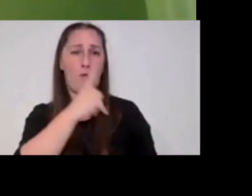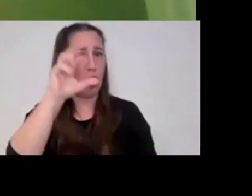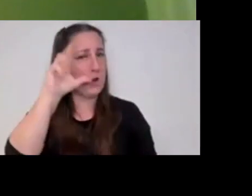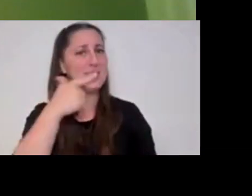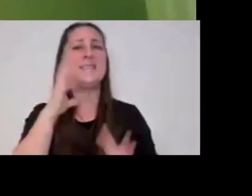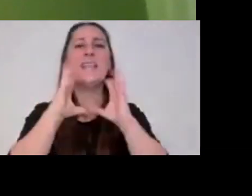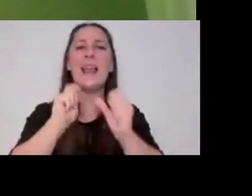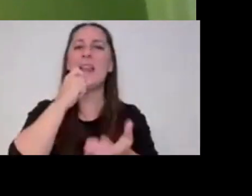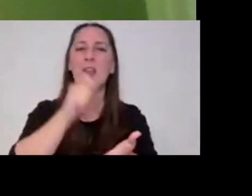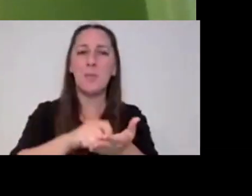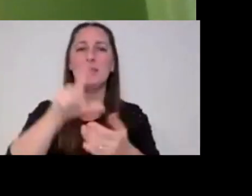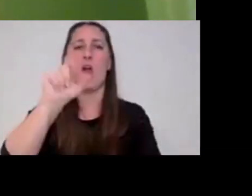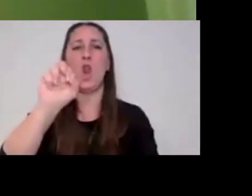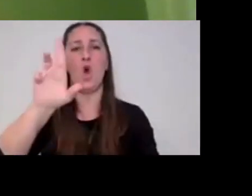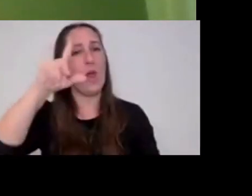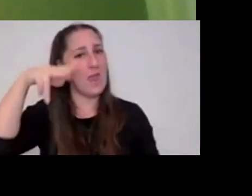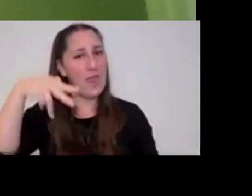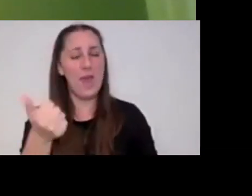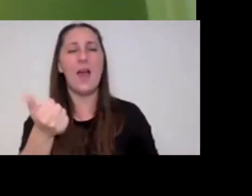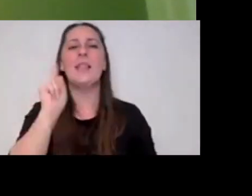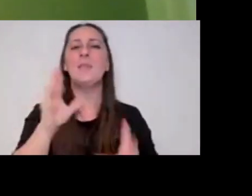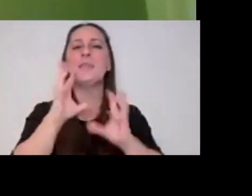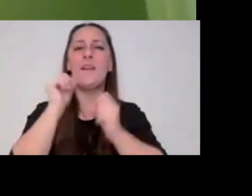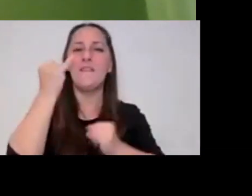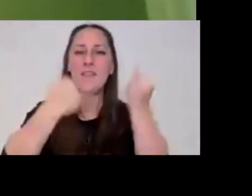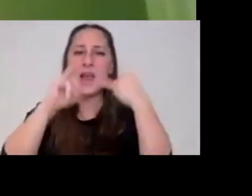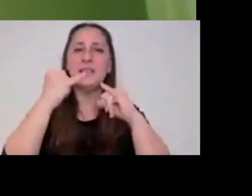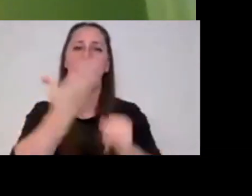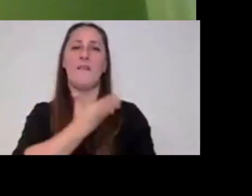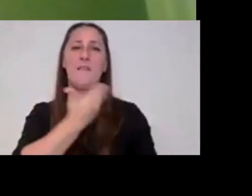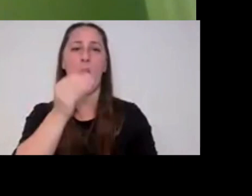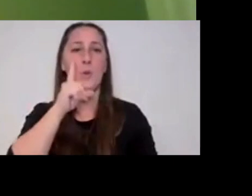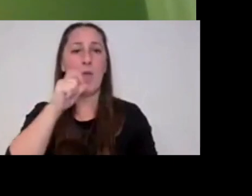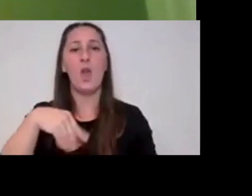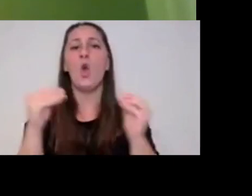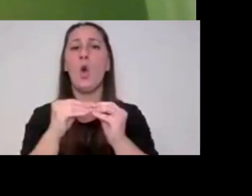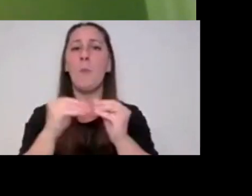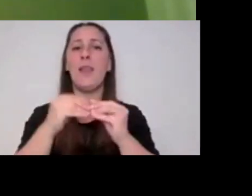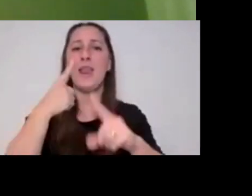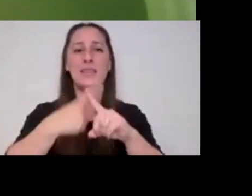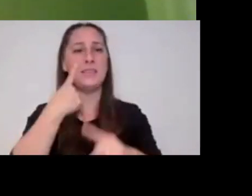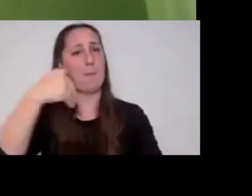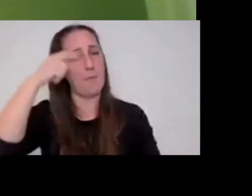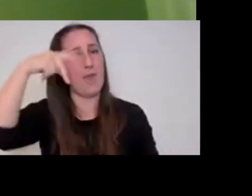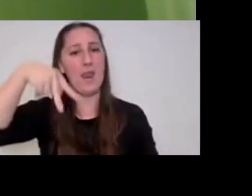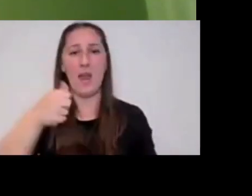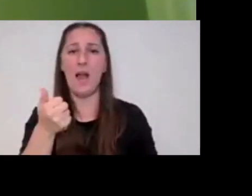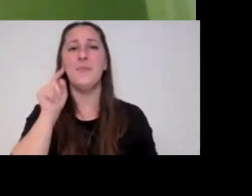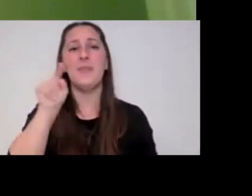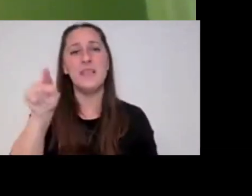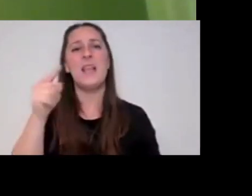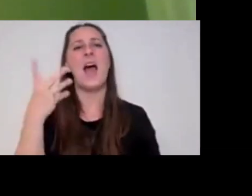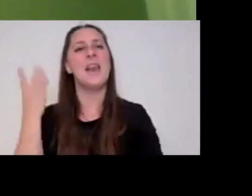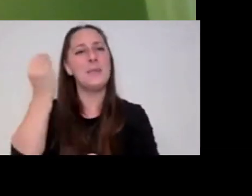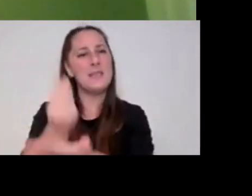Lorena Tianese, al secretario de Finanzas Fabián Borelo, y a nuestra compañera Jimena Caruso, que ella es nuestra